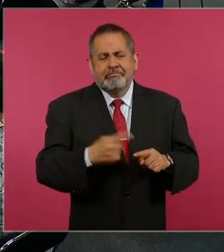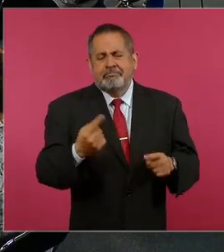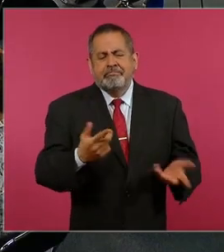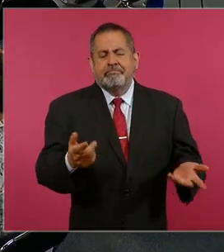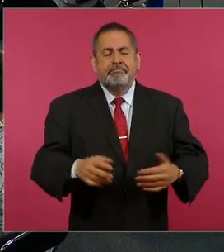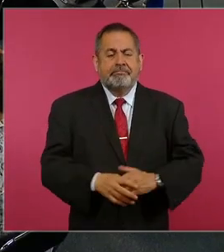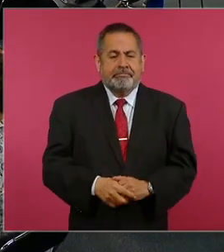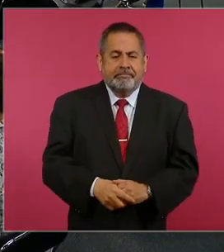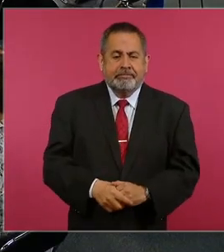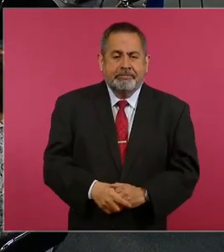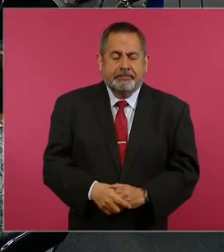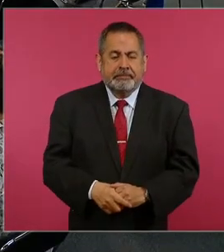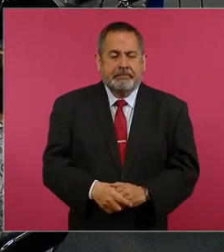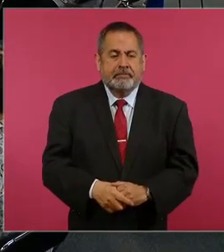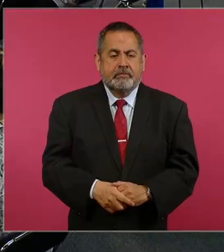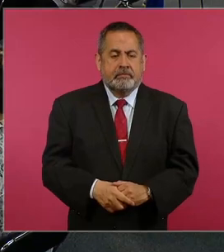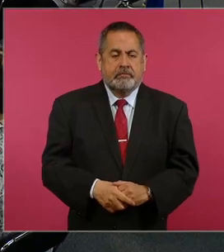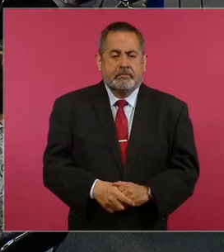¿Quién